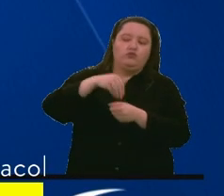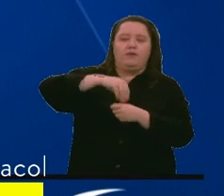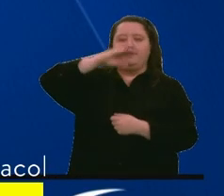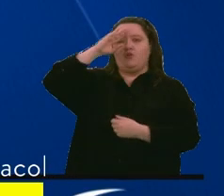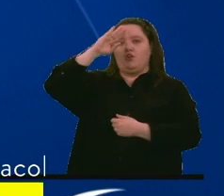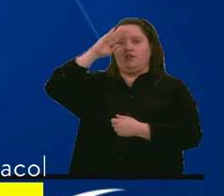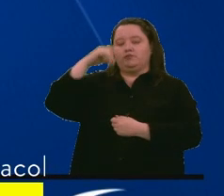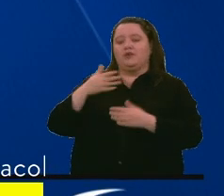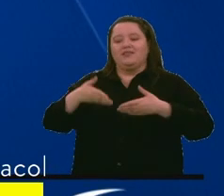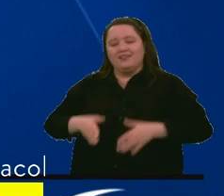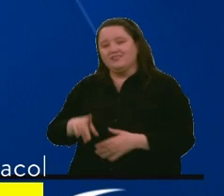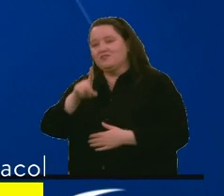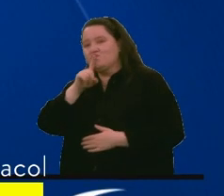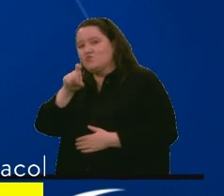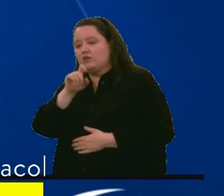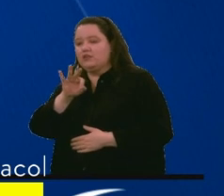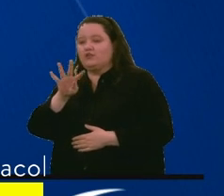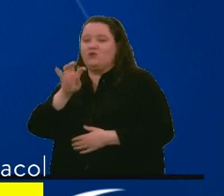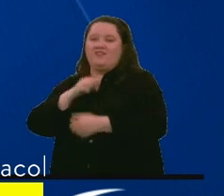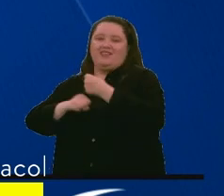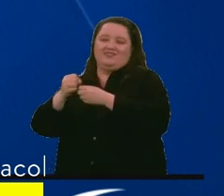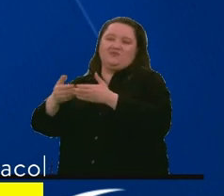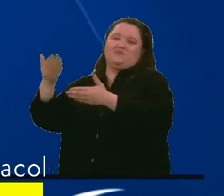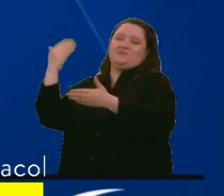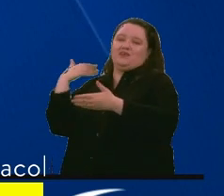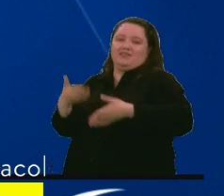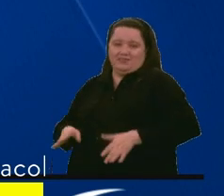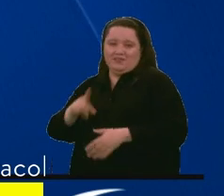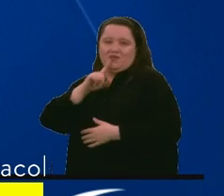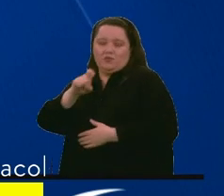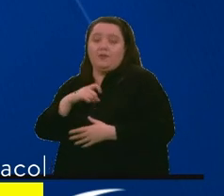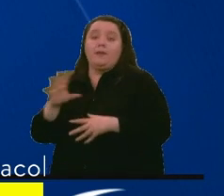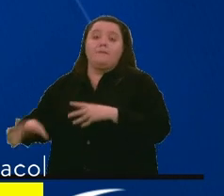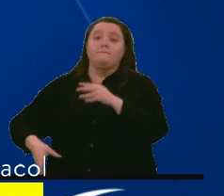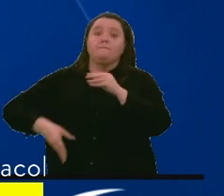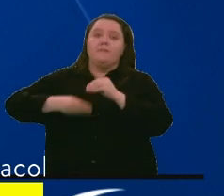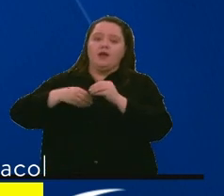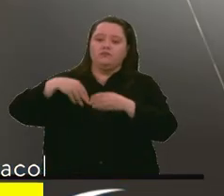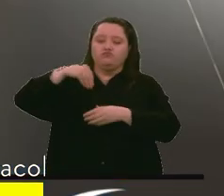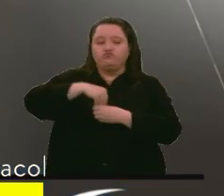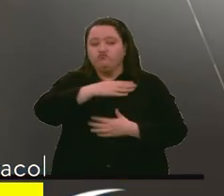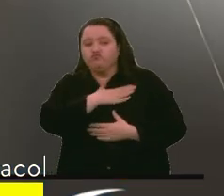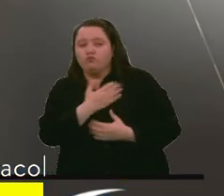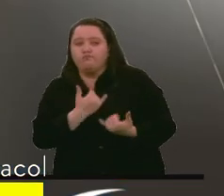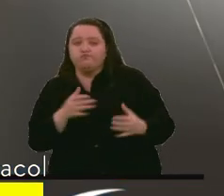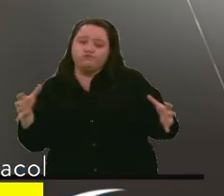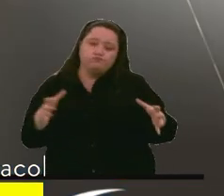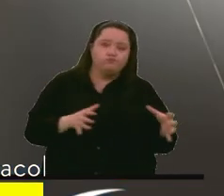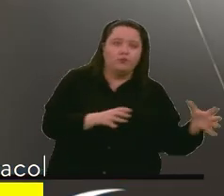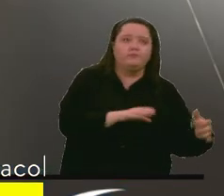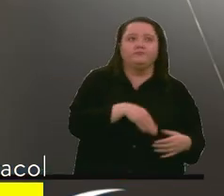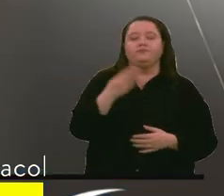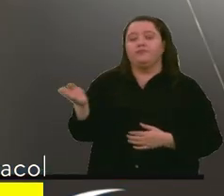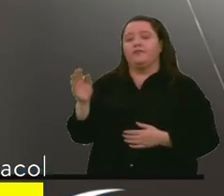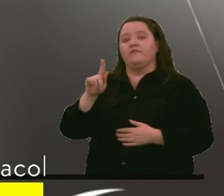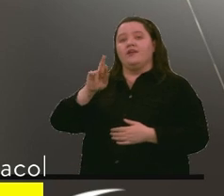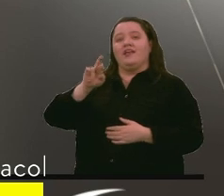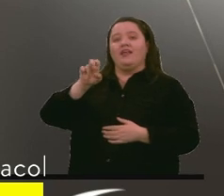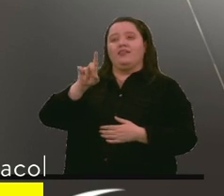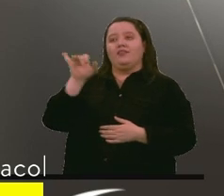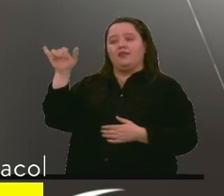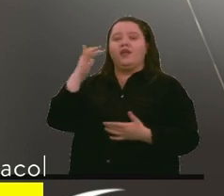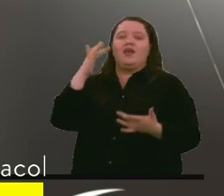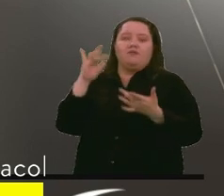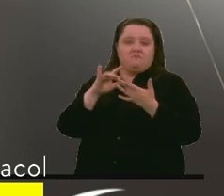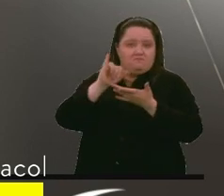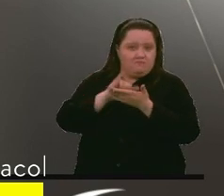Había nacido en Bucaramanga hace 39 años. Además, era integrante de la fuerza disponible. John Freddy Bautista Vargas era